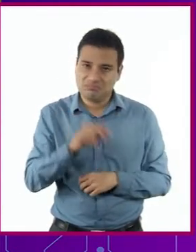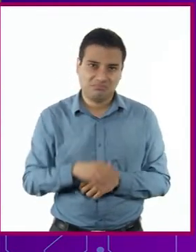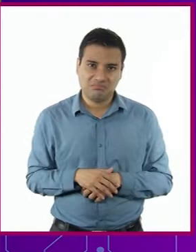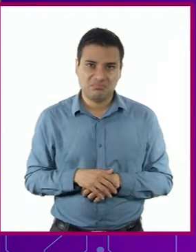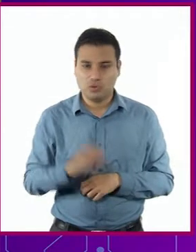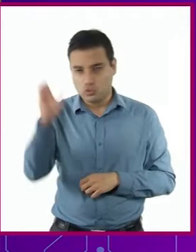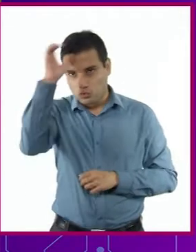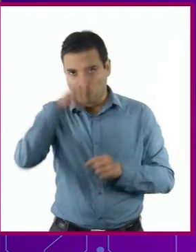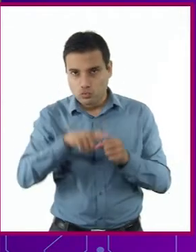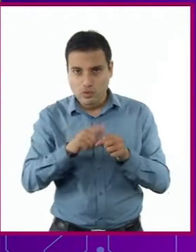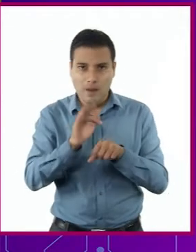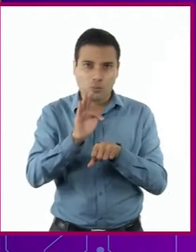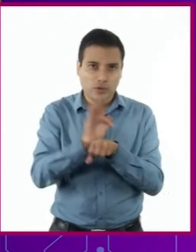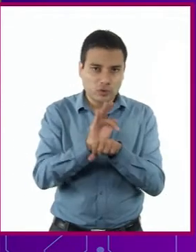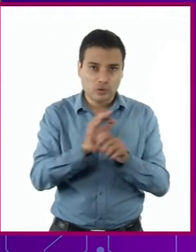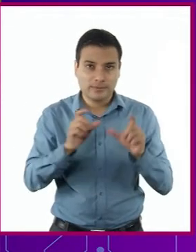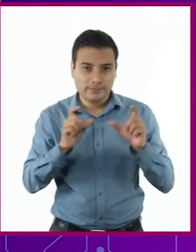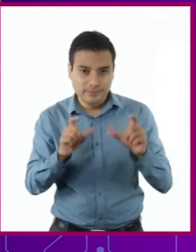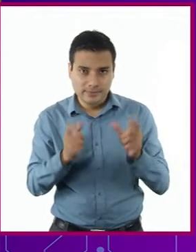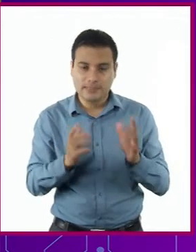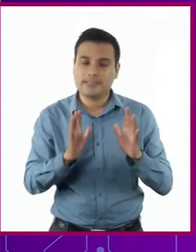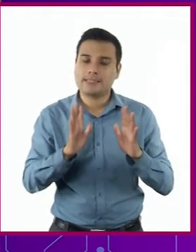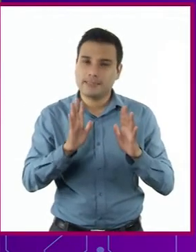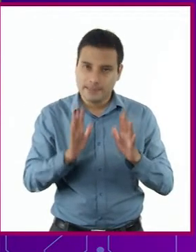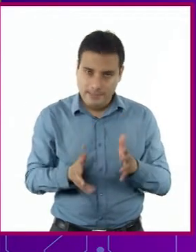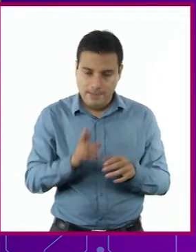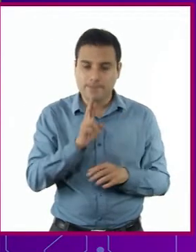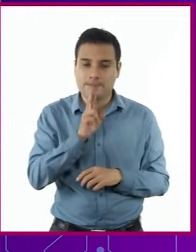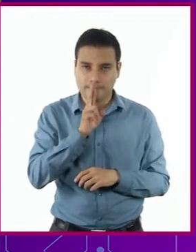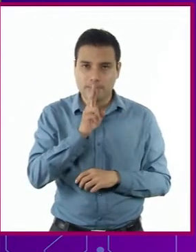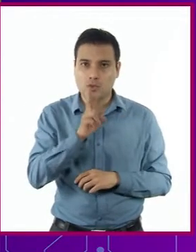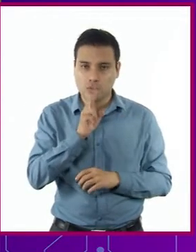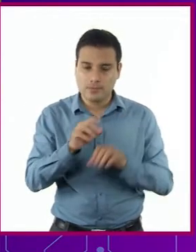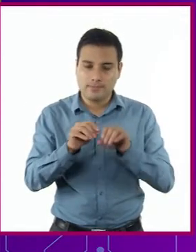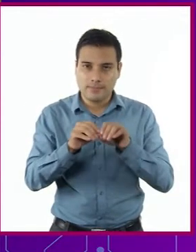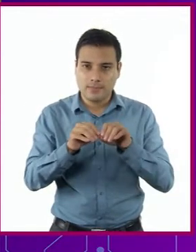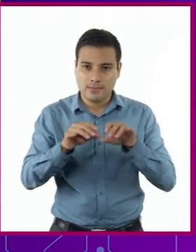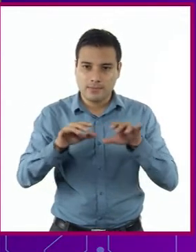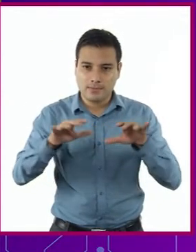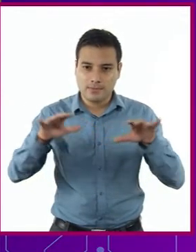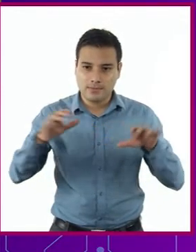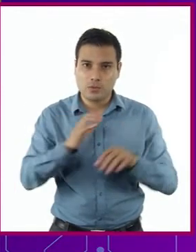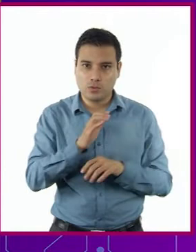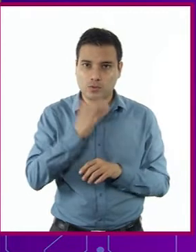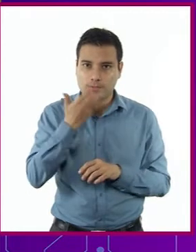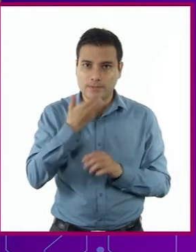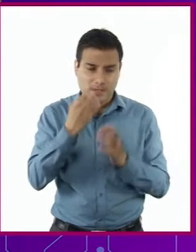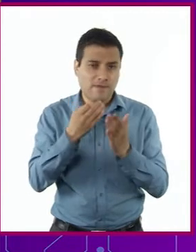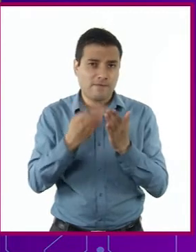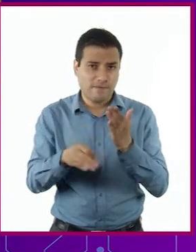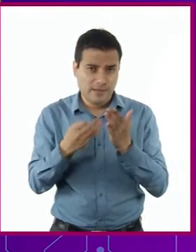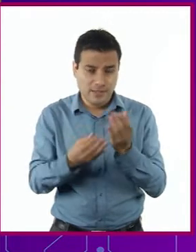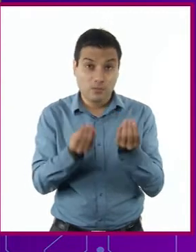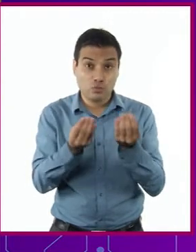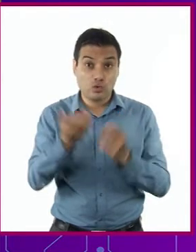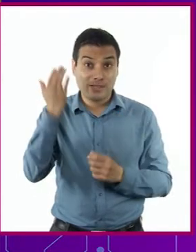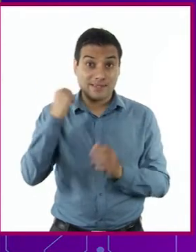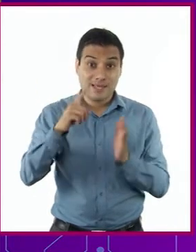protección y mitigación de desastres se ha introducido poco a poco en la sociedad. Aún falta mucho, pero el terremoto